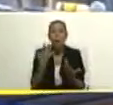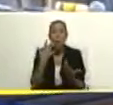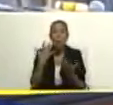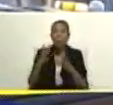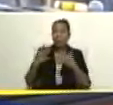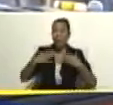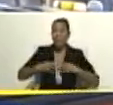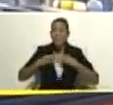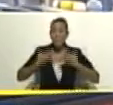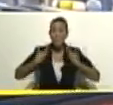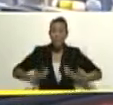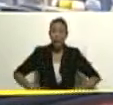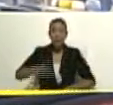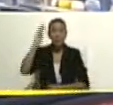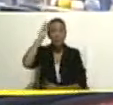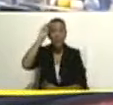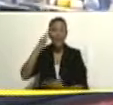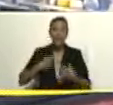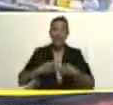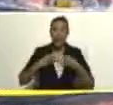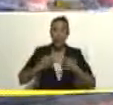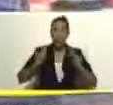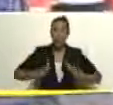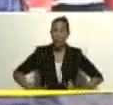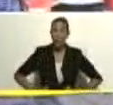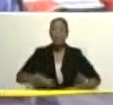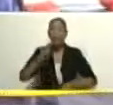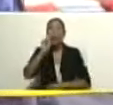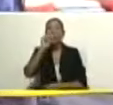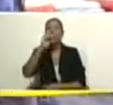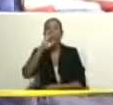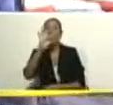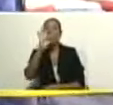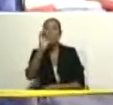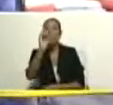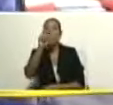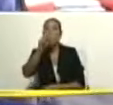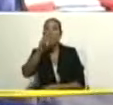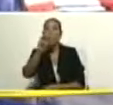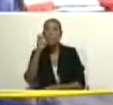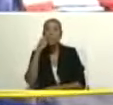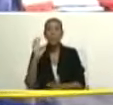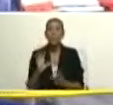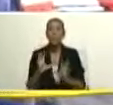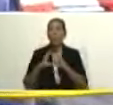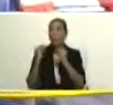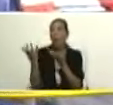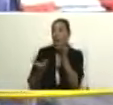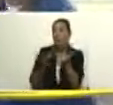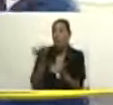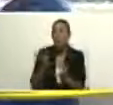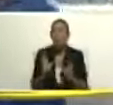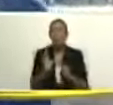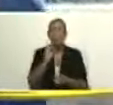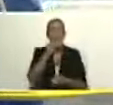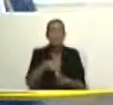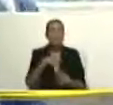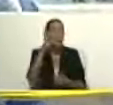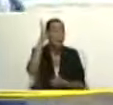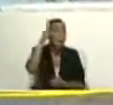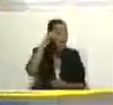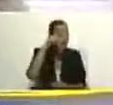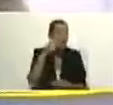las maestras, los maestros, todas las instalaciones sanitarias, todo el área de cocina, presidente, con las madres